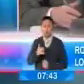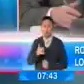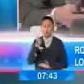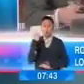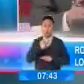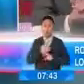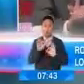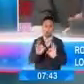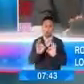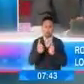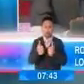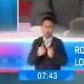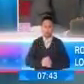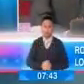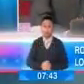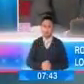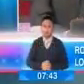sea realmente bueno.